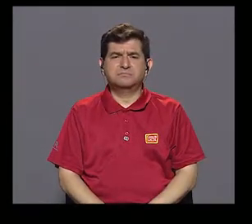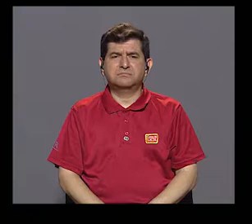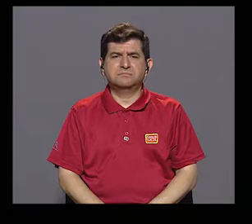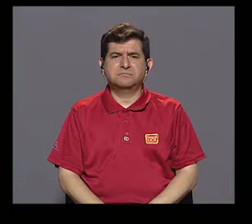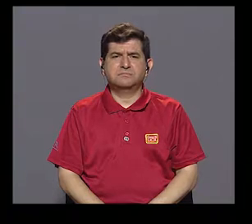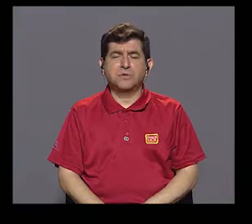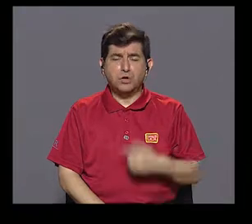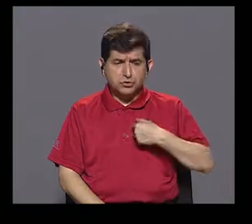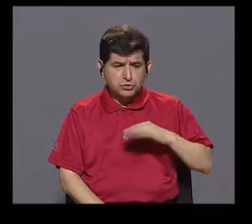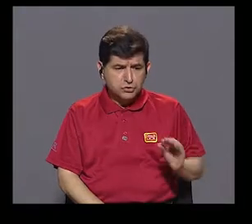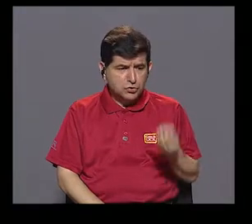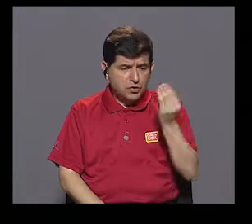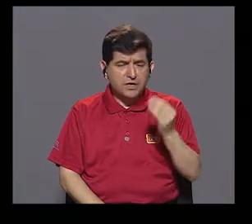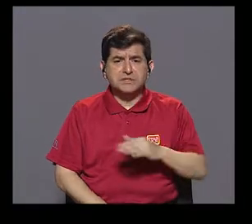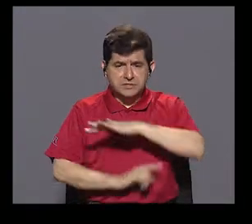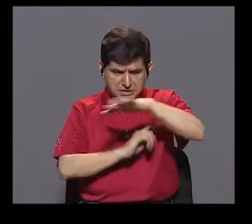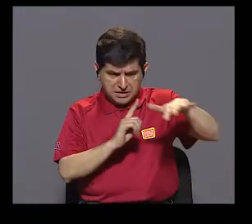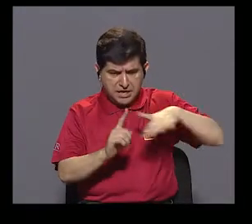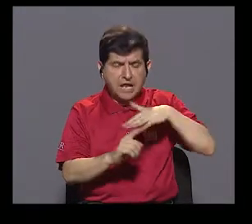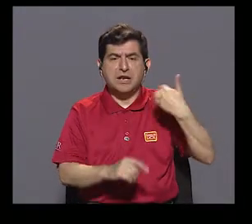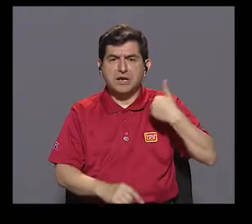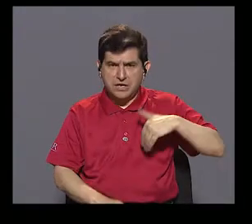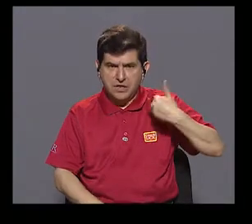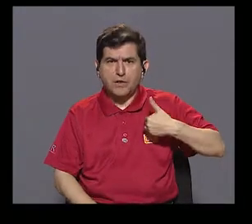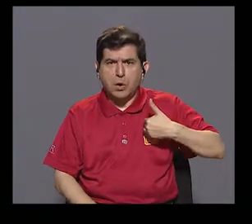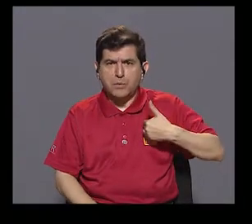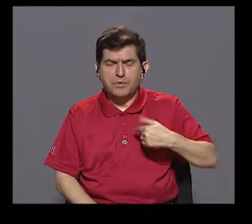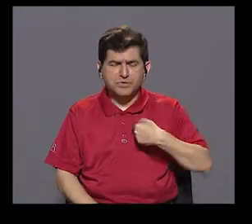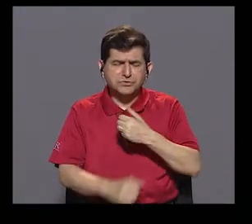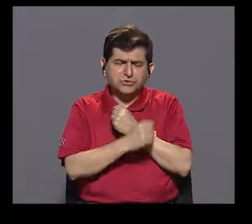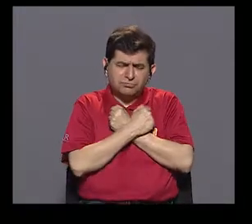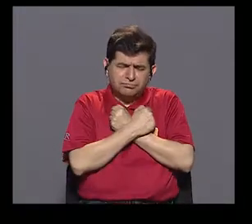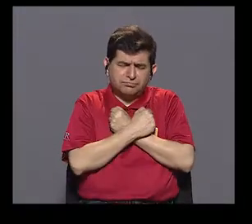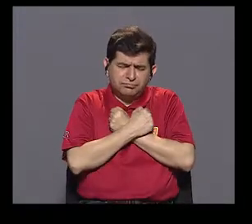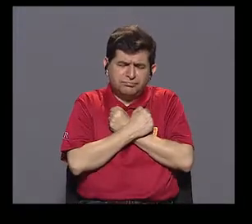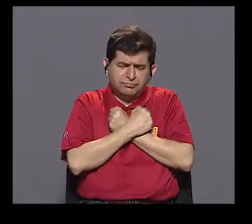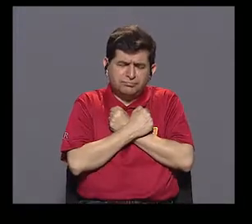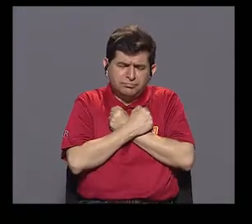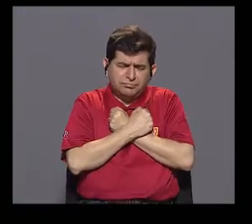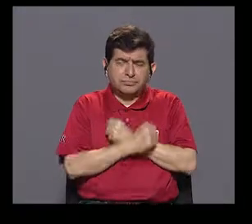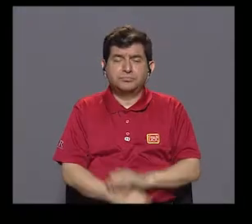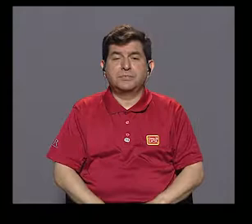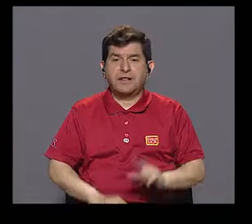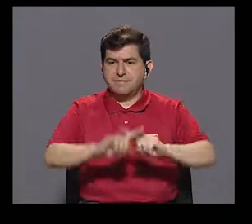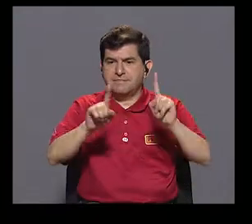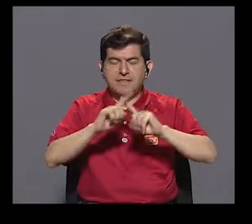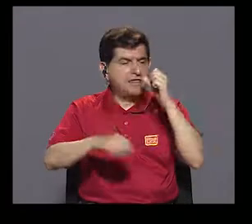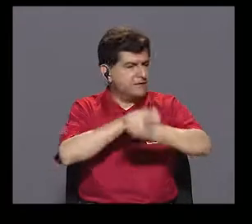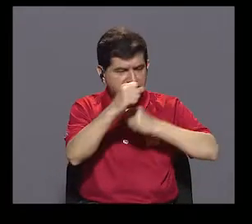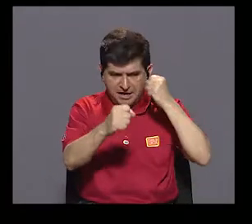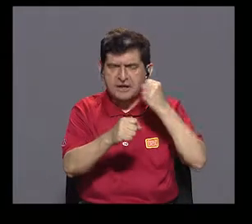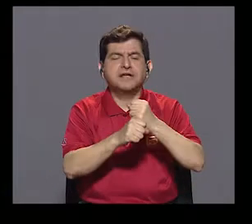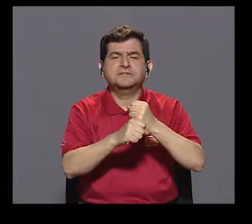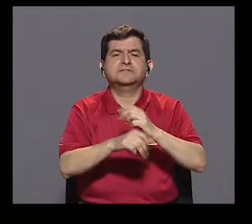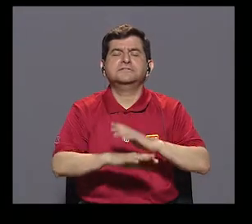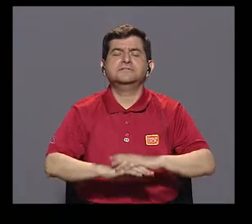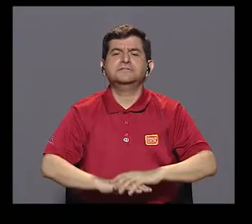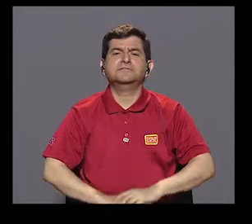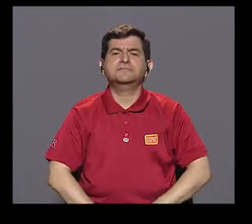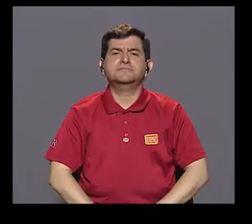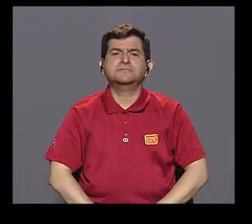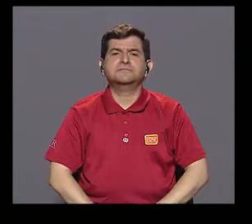menos. He crecido rodeada de hombres a los que he amado, todos de distintas edades,